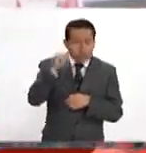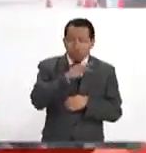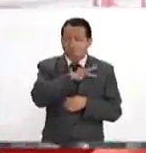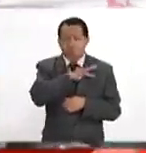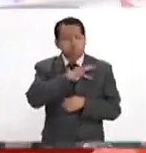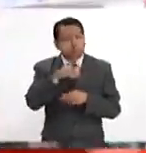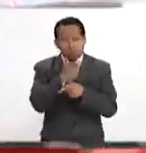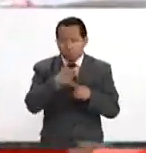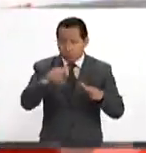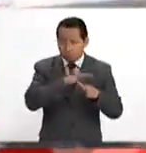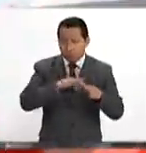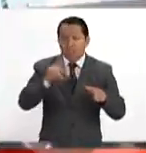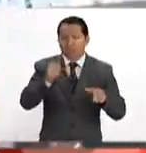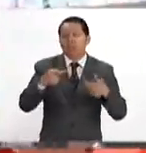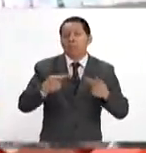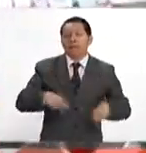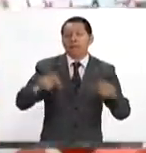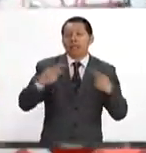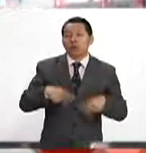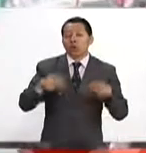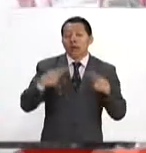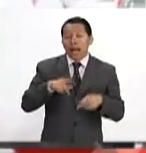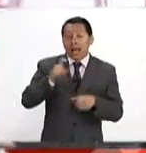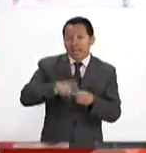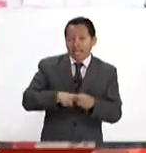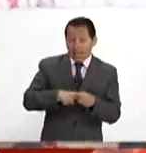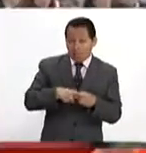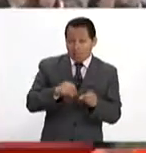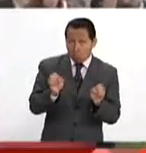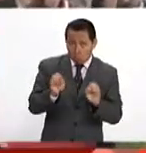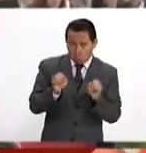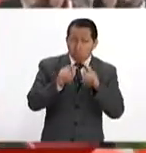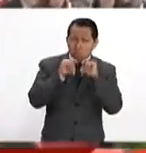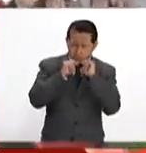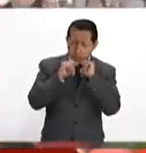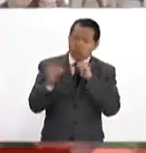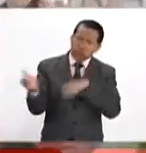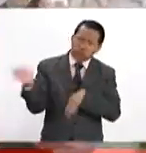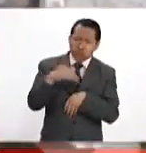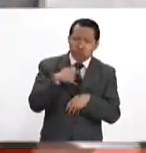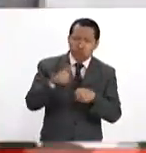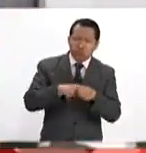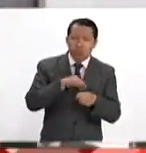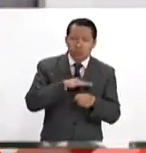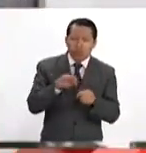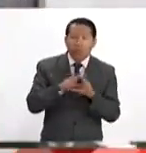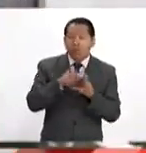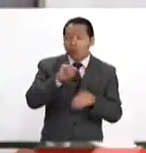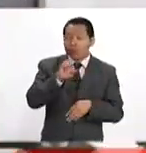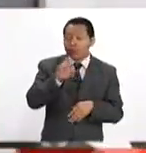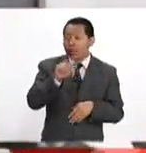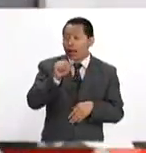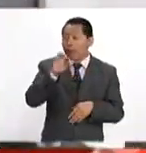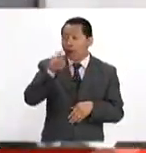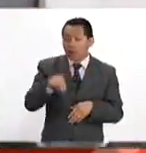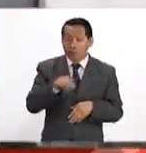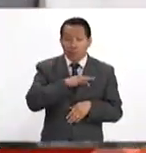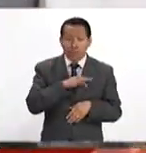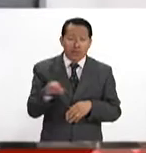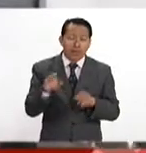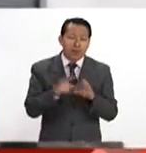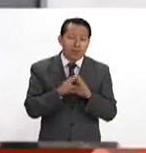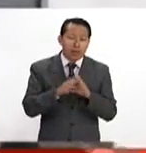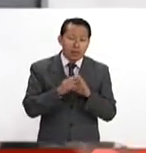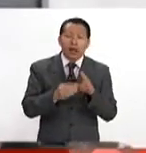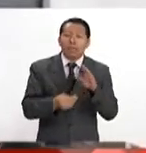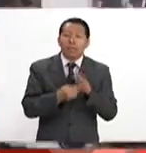podrán competir personas que no estén afiliadas al partido. La propuesta sometida a votación por José Ramón Martel en la